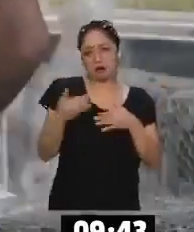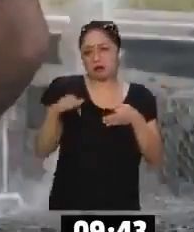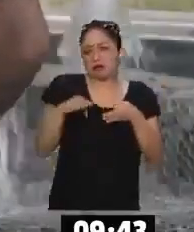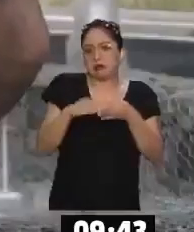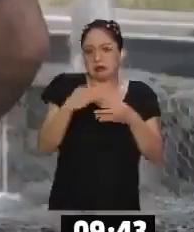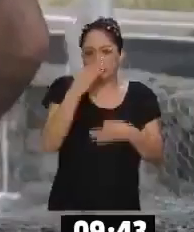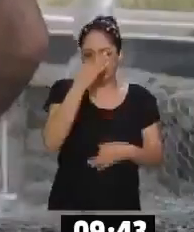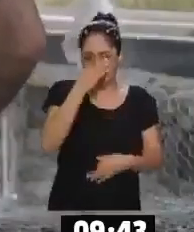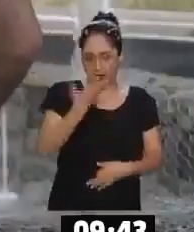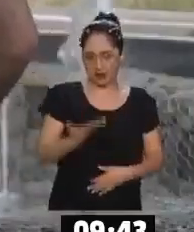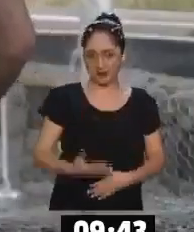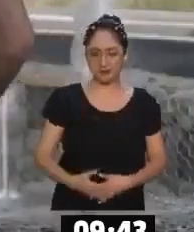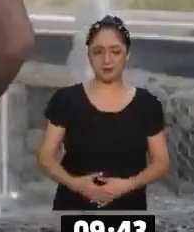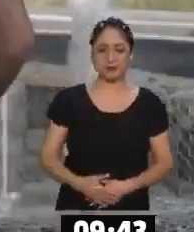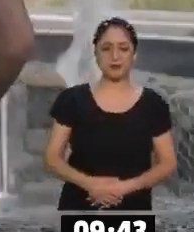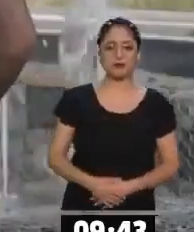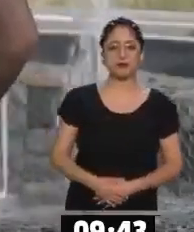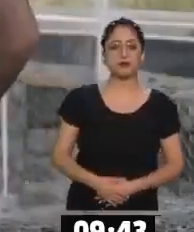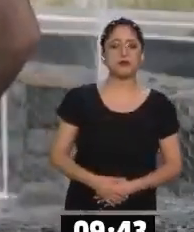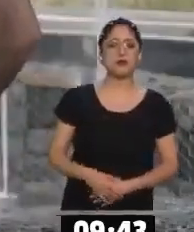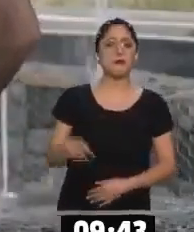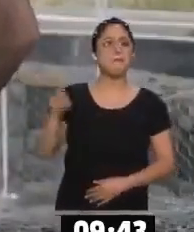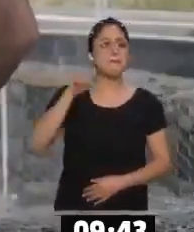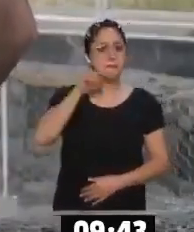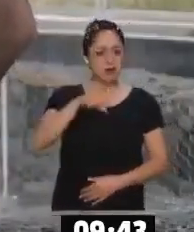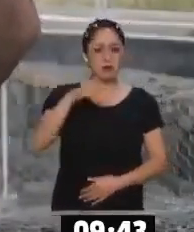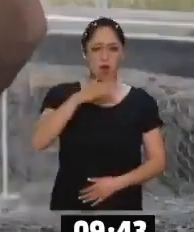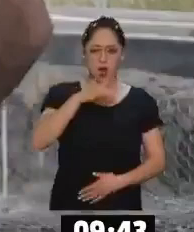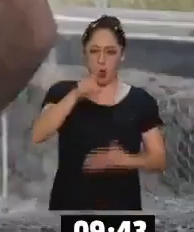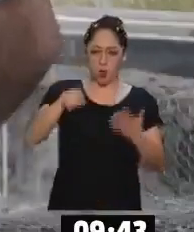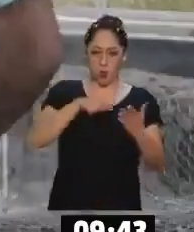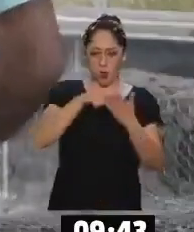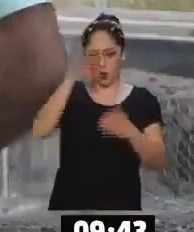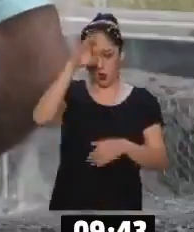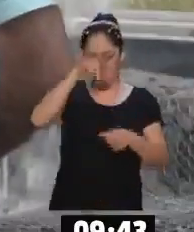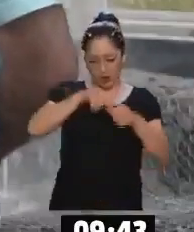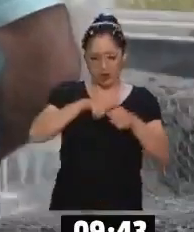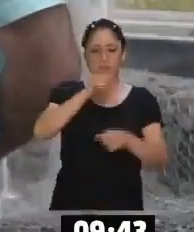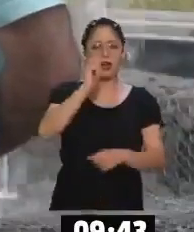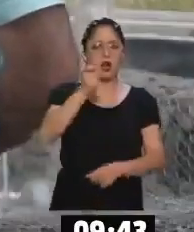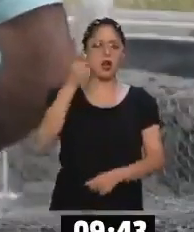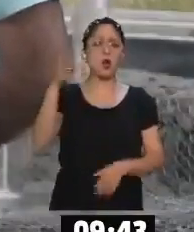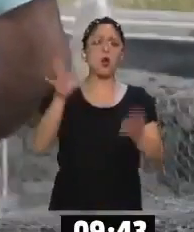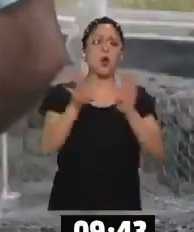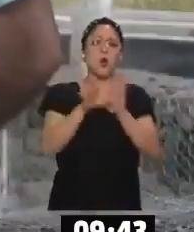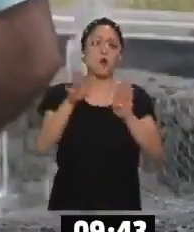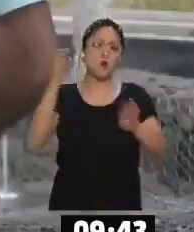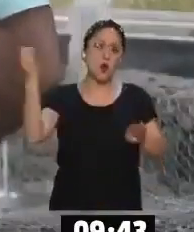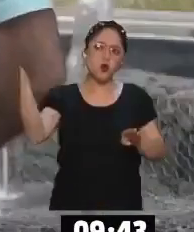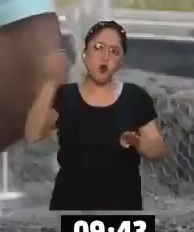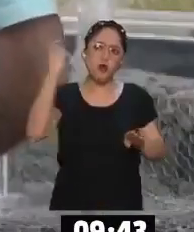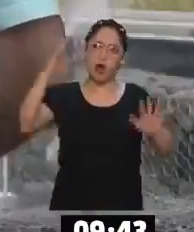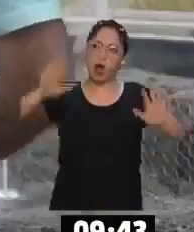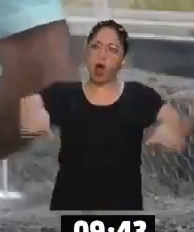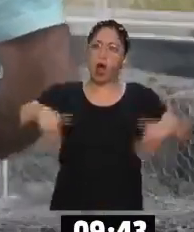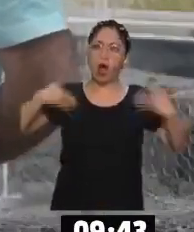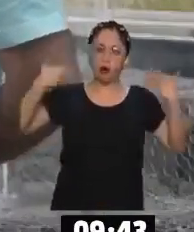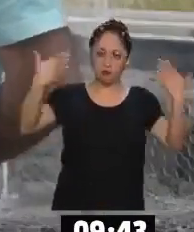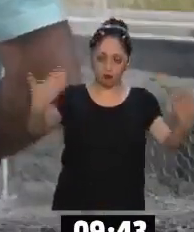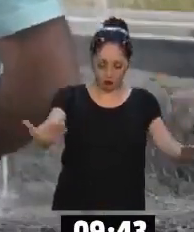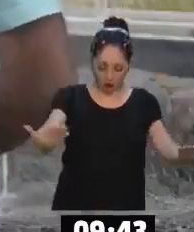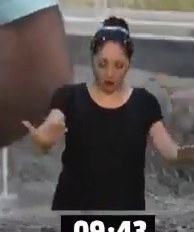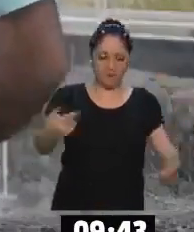Este parque también cuenta con espacios culturales como son el Foro al Aire Libre. Tenemos aquí un